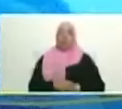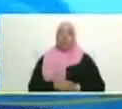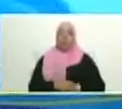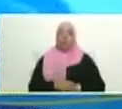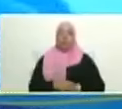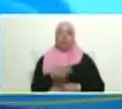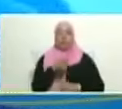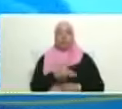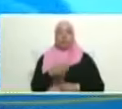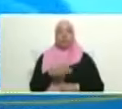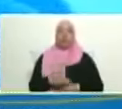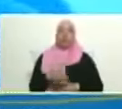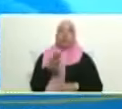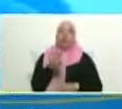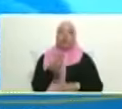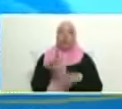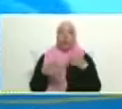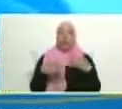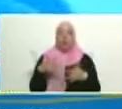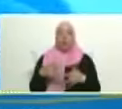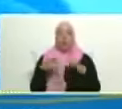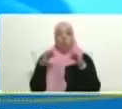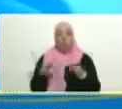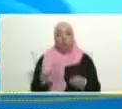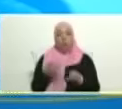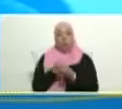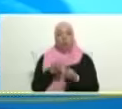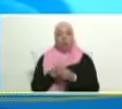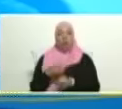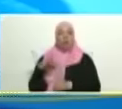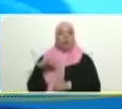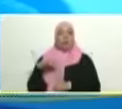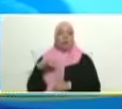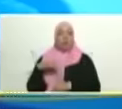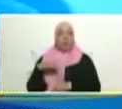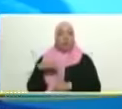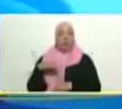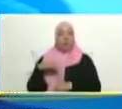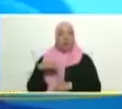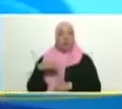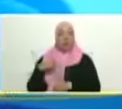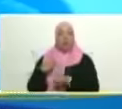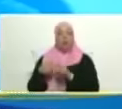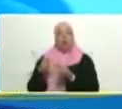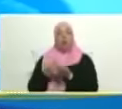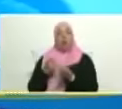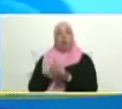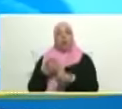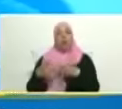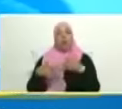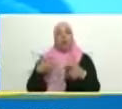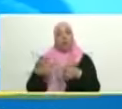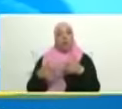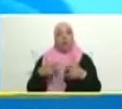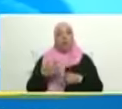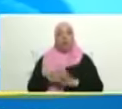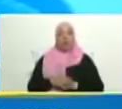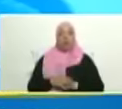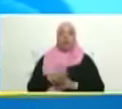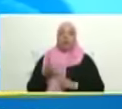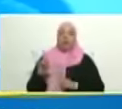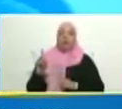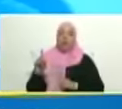el ministro cuatro acciones para fortalecer el 6CPC, entre otras acciones.